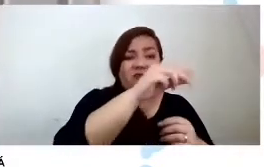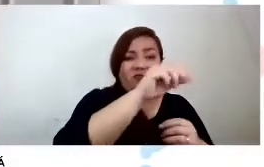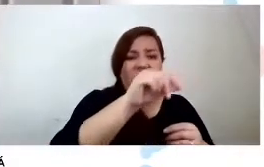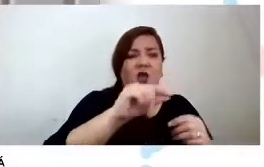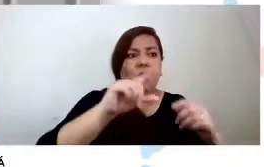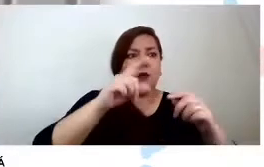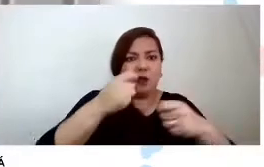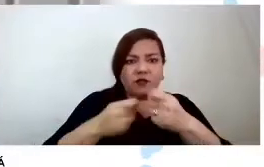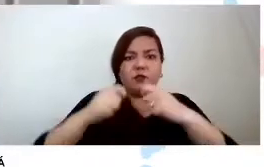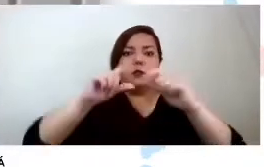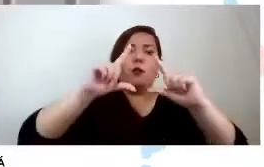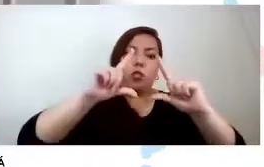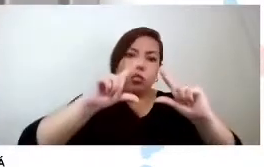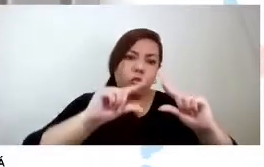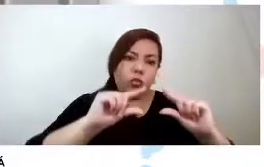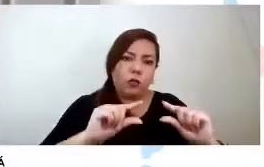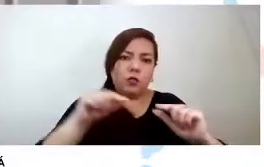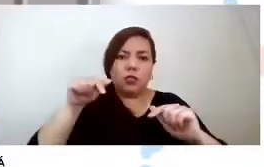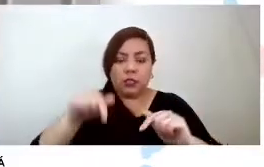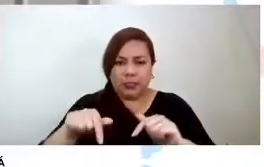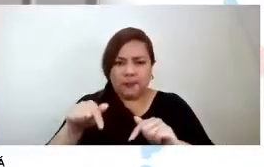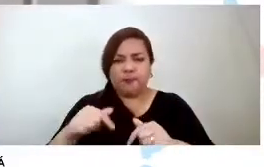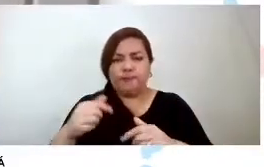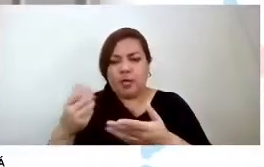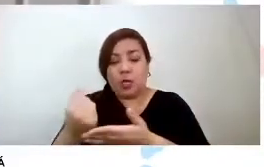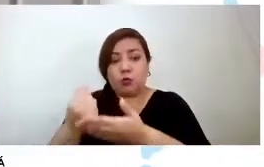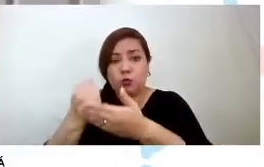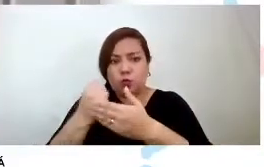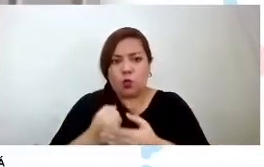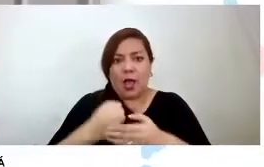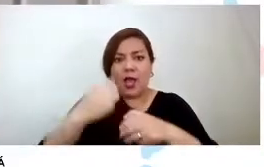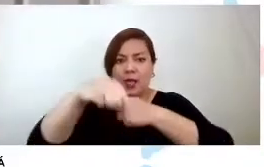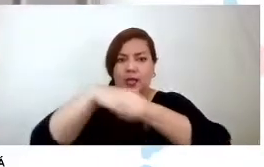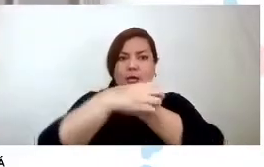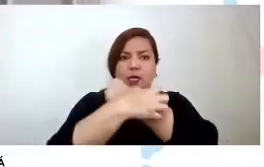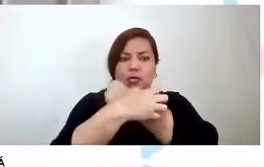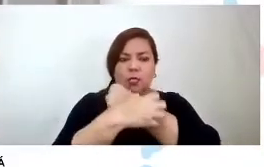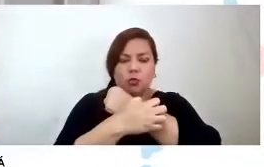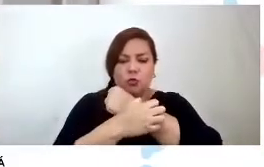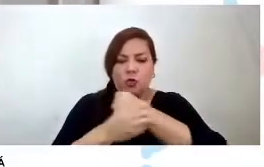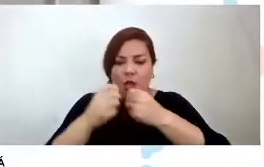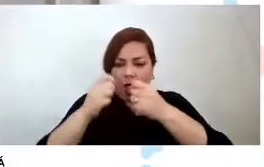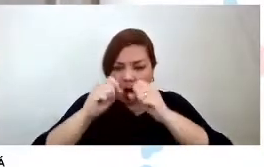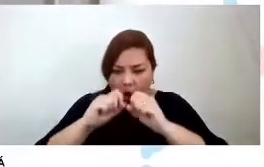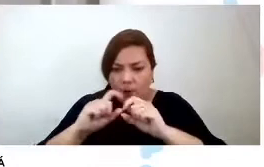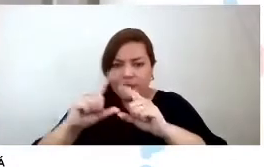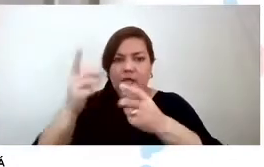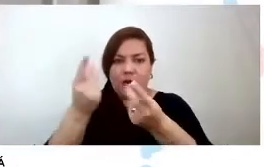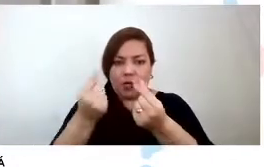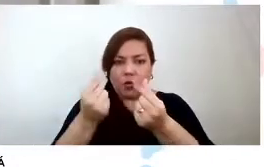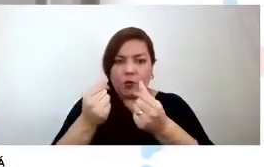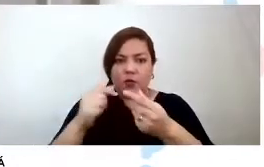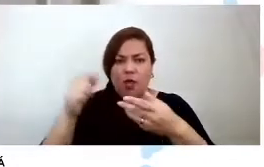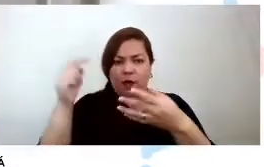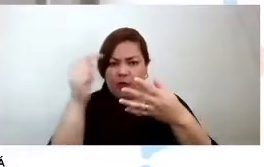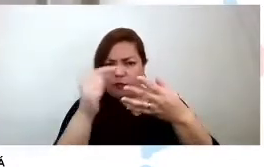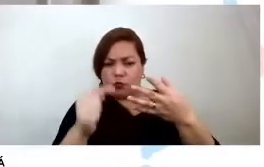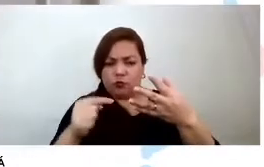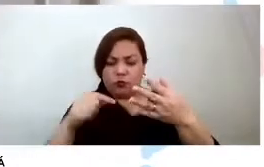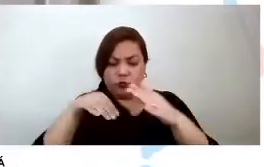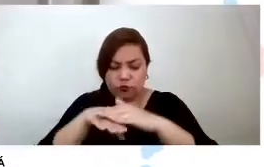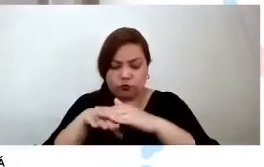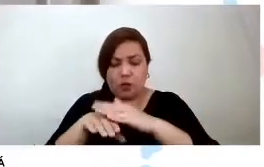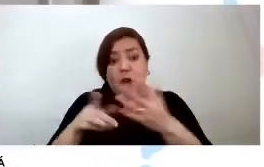años guardada. Habían hartos fósiles que no estaban con su identificación y trabajamos